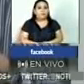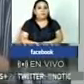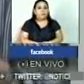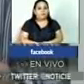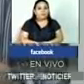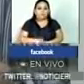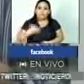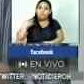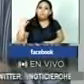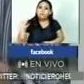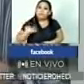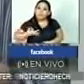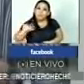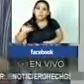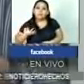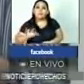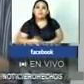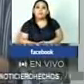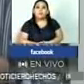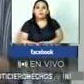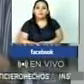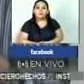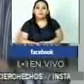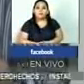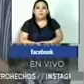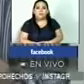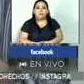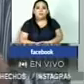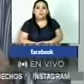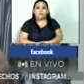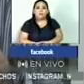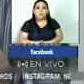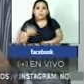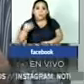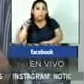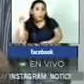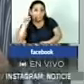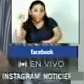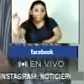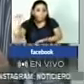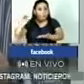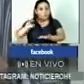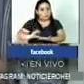necesitamos financiamiento,